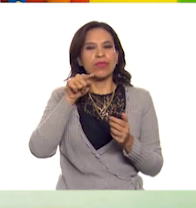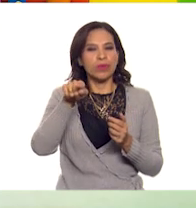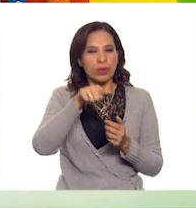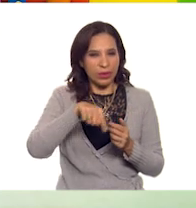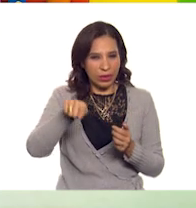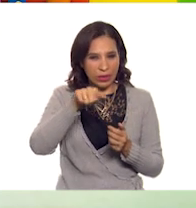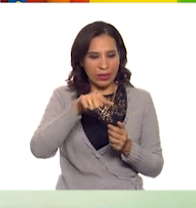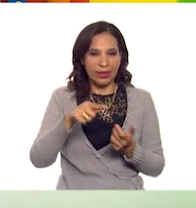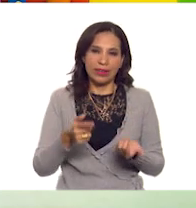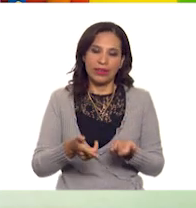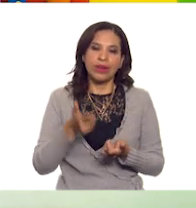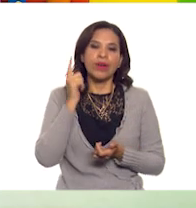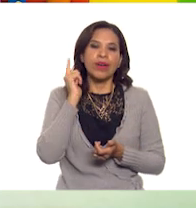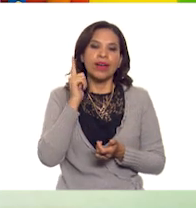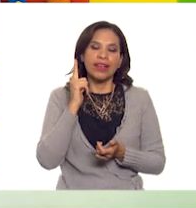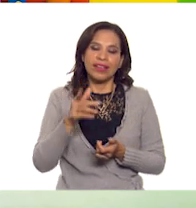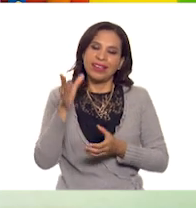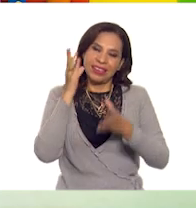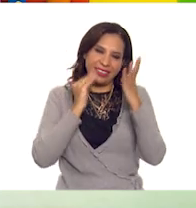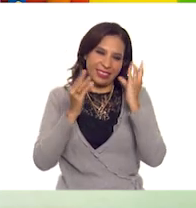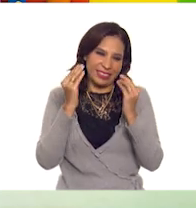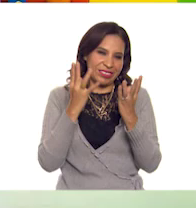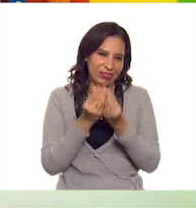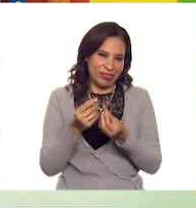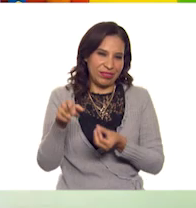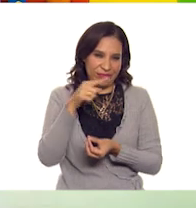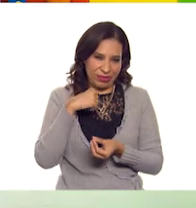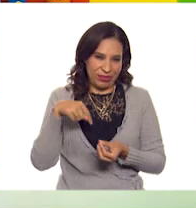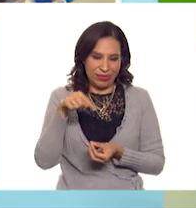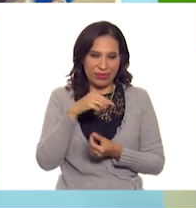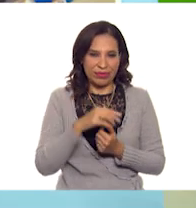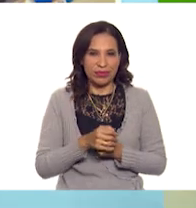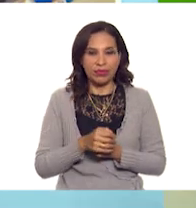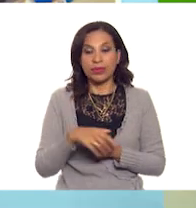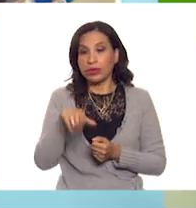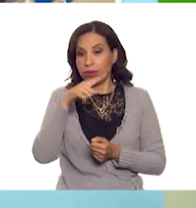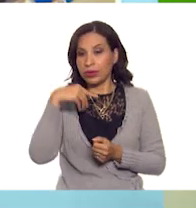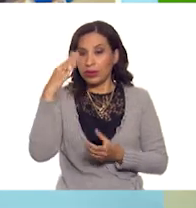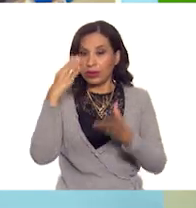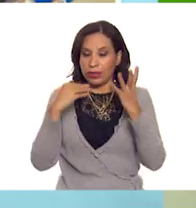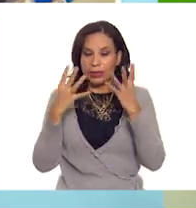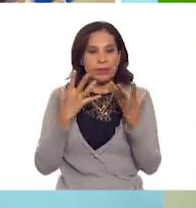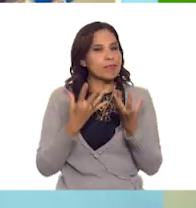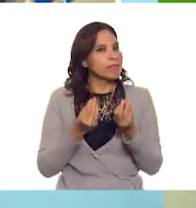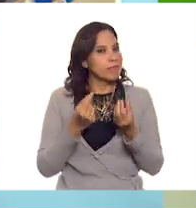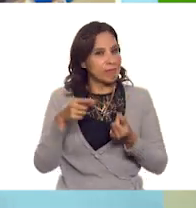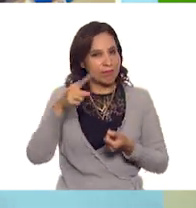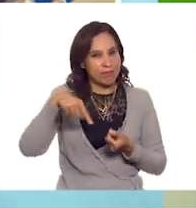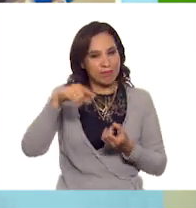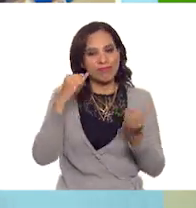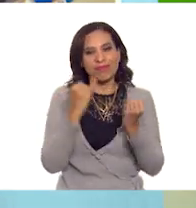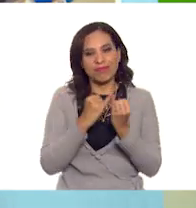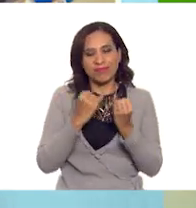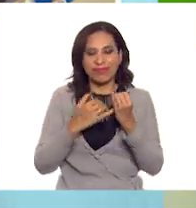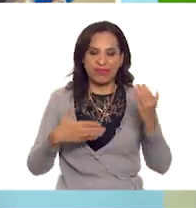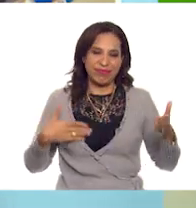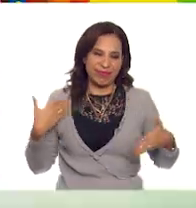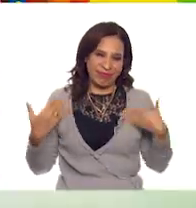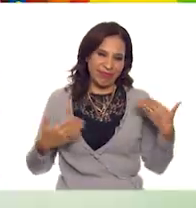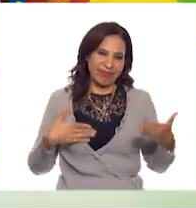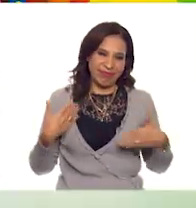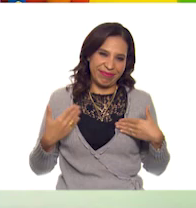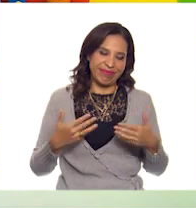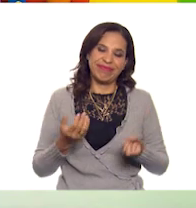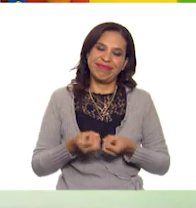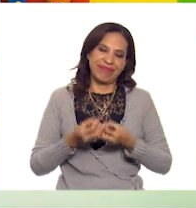para ustedes. Esperamos hayan aprendido junto con nosotras. Nosotros aprendimos mucho de ustedes y también nos divertimos.